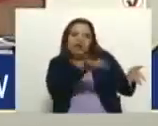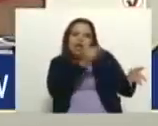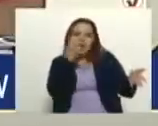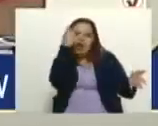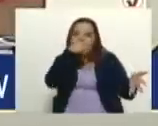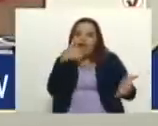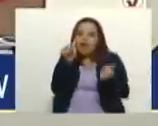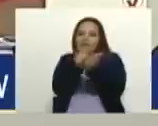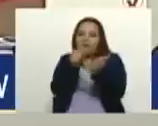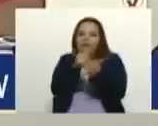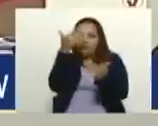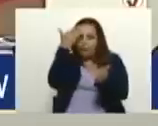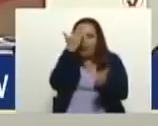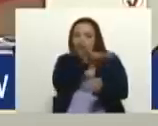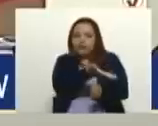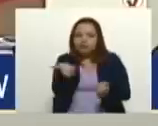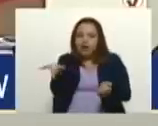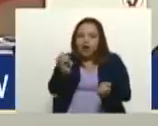cara.